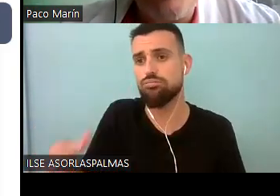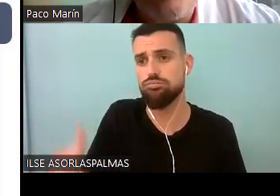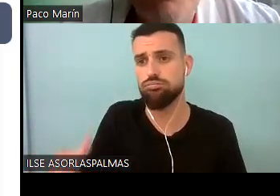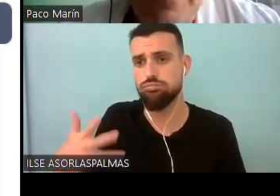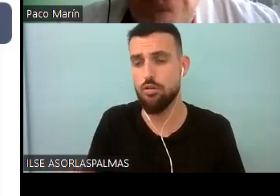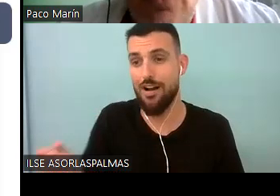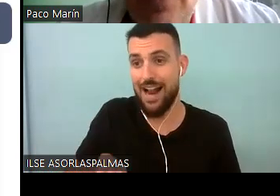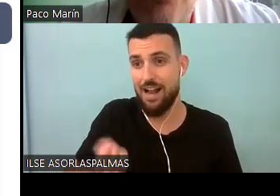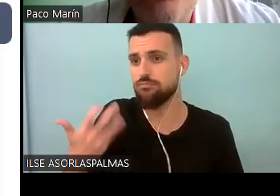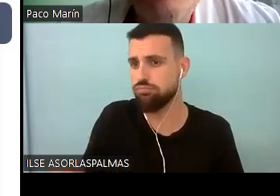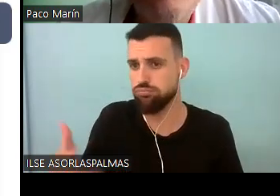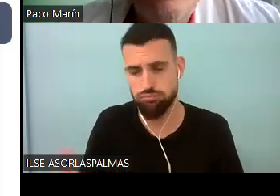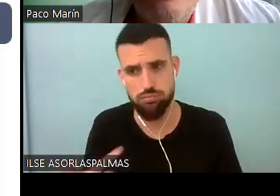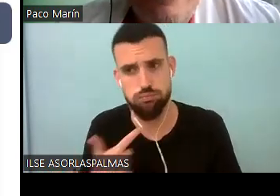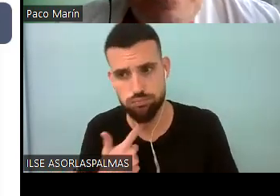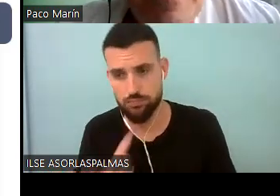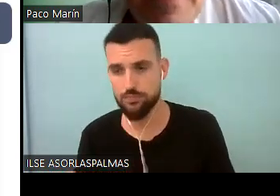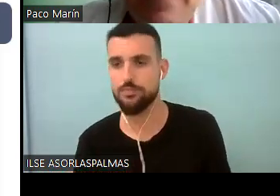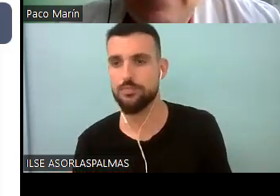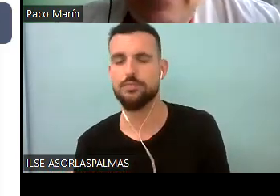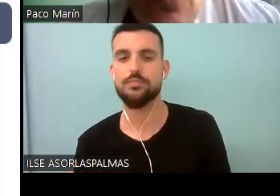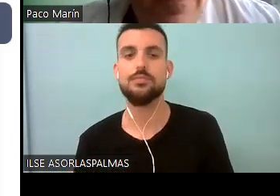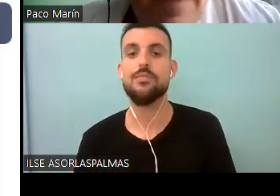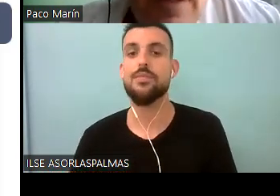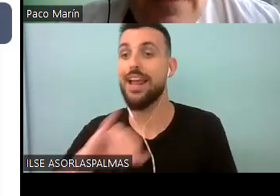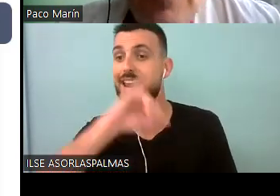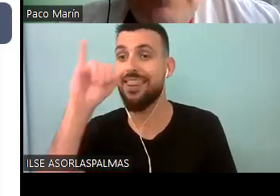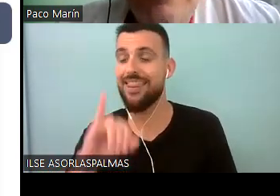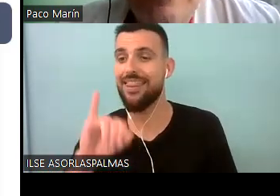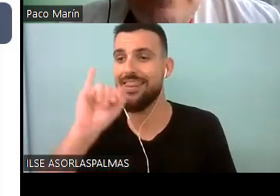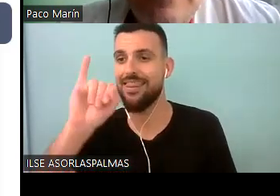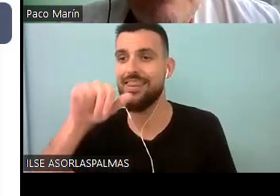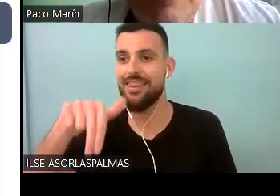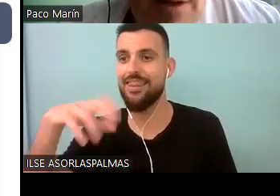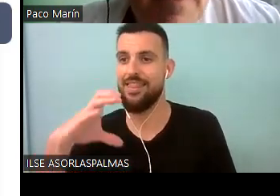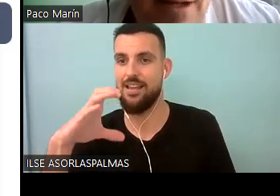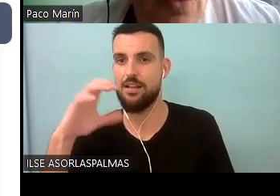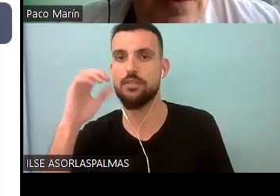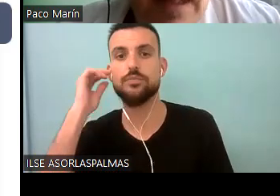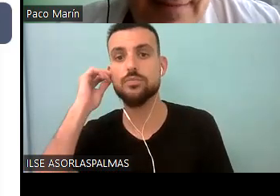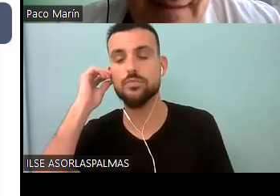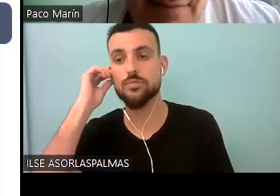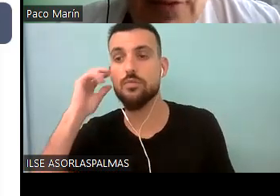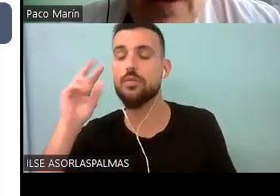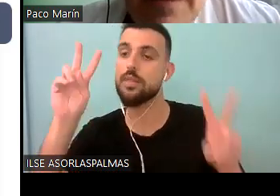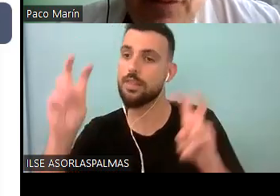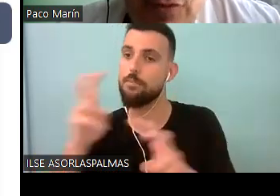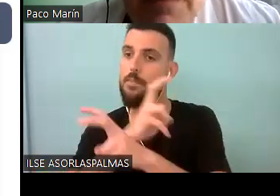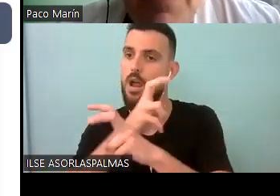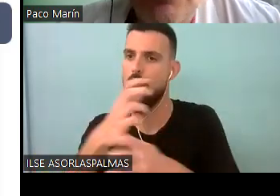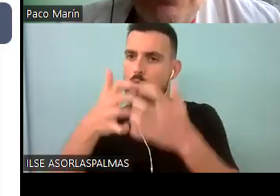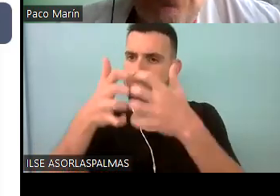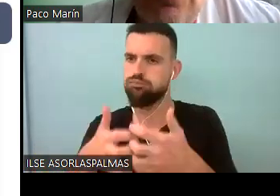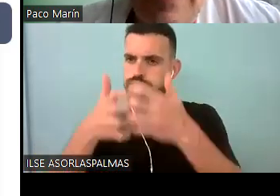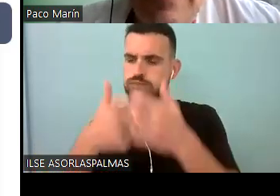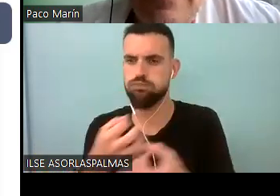depósito de calcio a nivel de los huesos. El zinc es un cofactor antioxidante, pero a nivel óseo tiene cierta función antirresortiva,